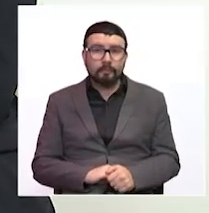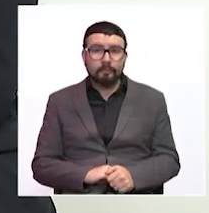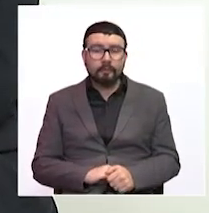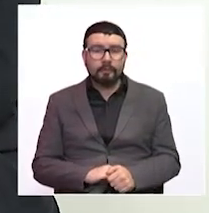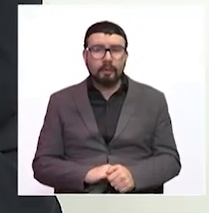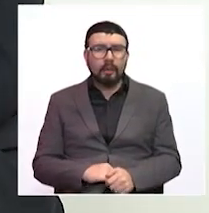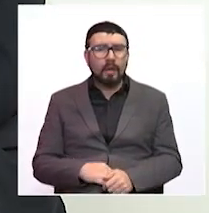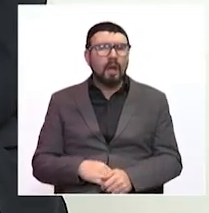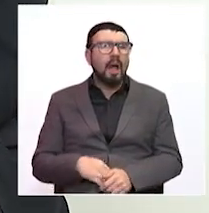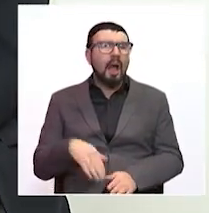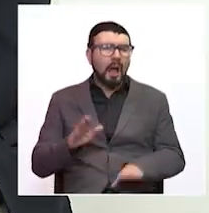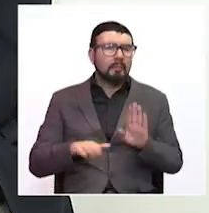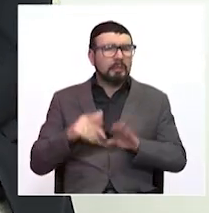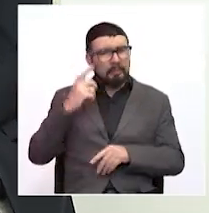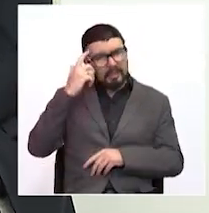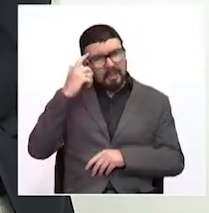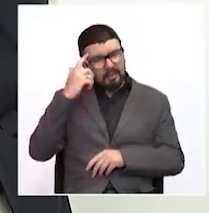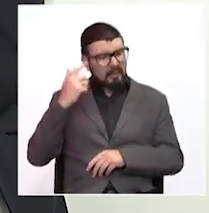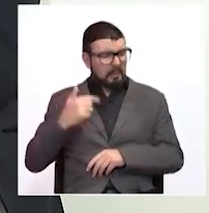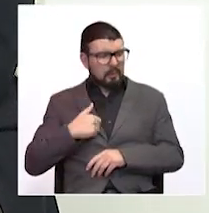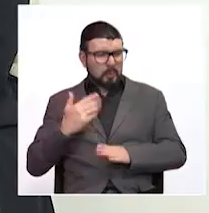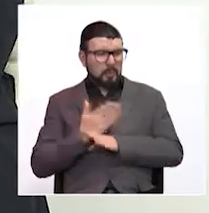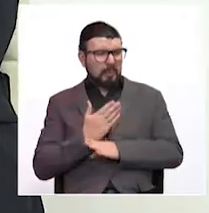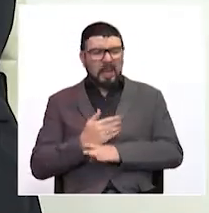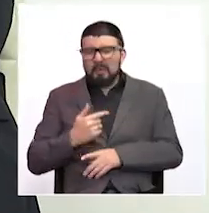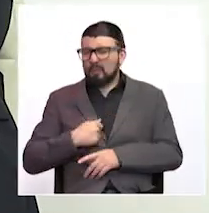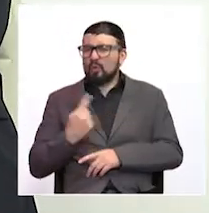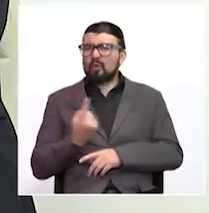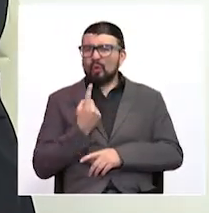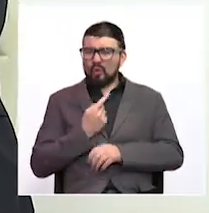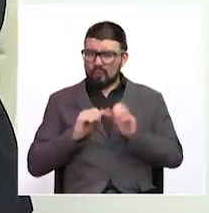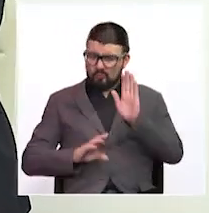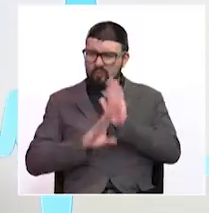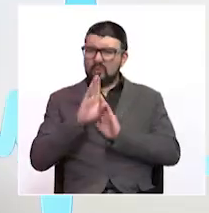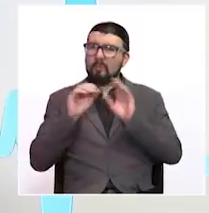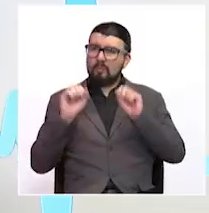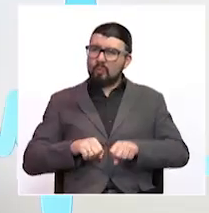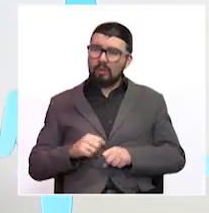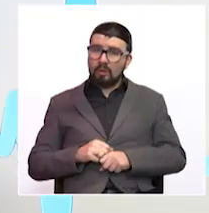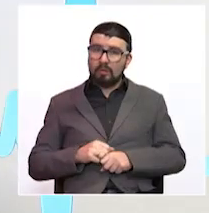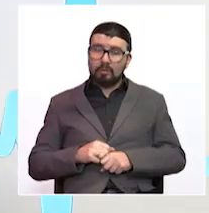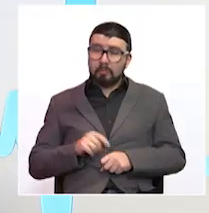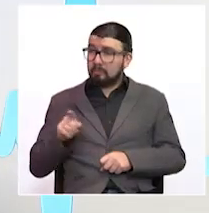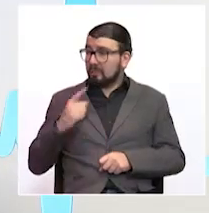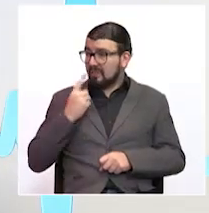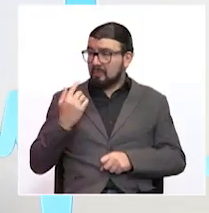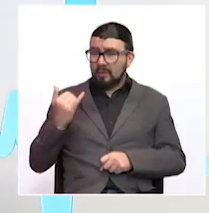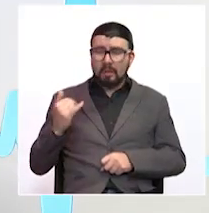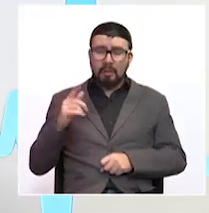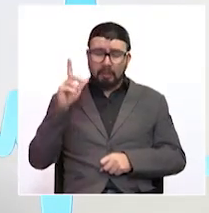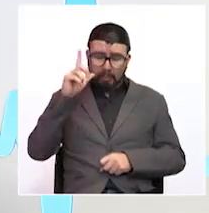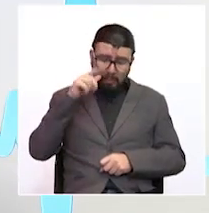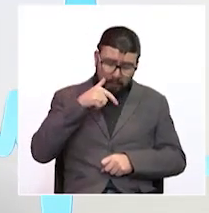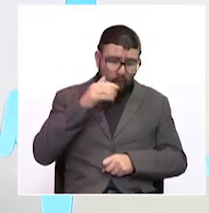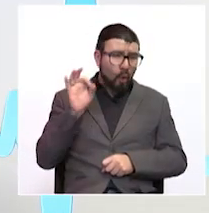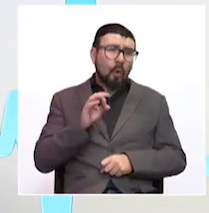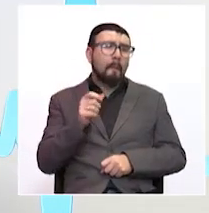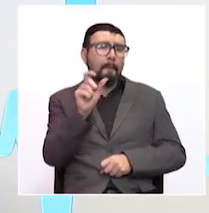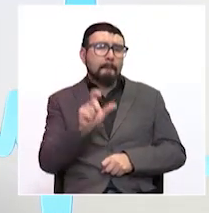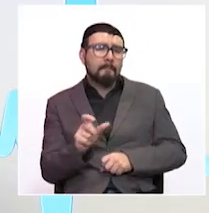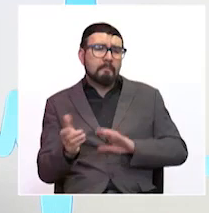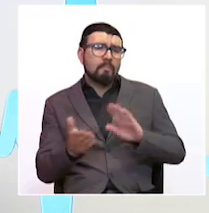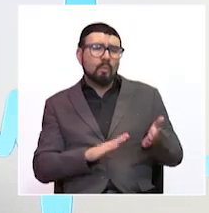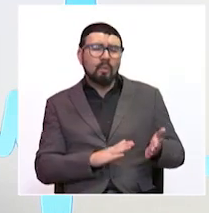somos capaces de salir solo de nuestros problemas un duelo una tristeza una perdida en fin y no buscamos